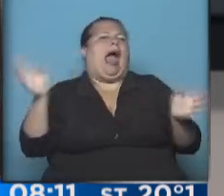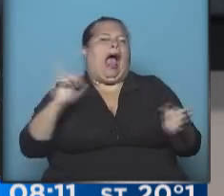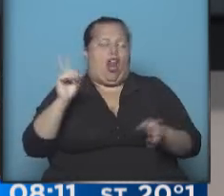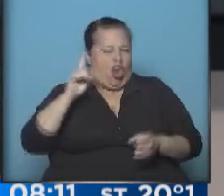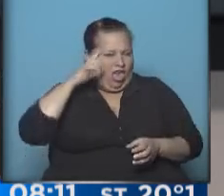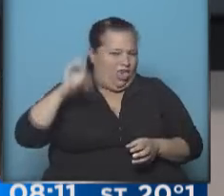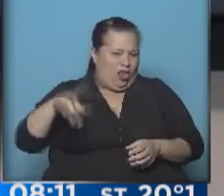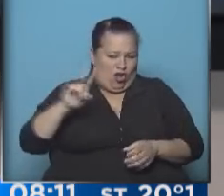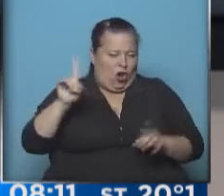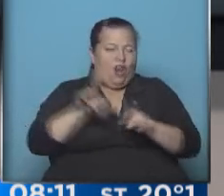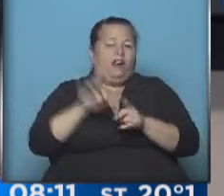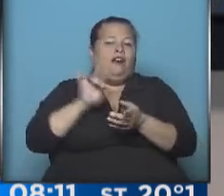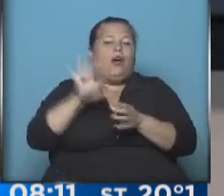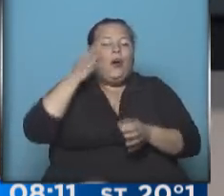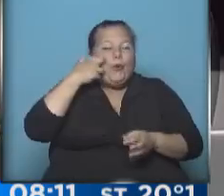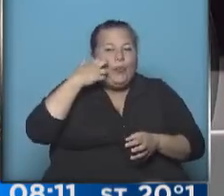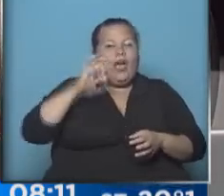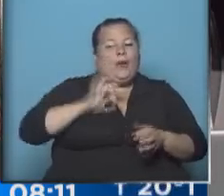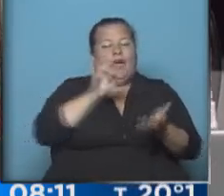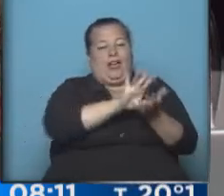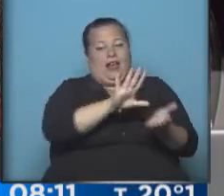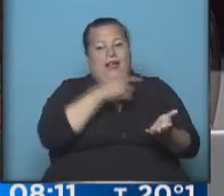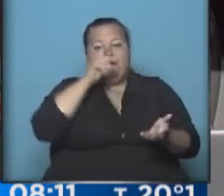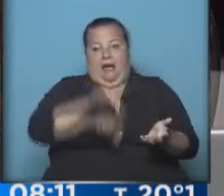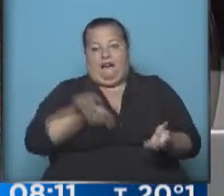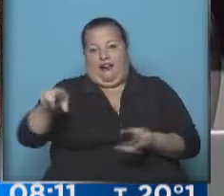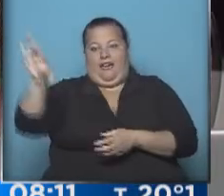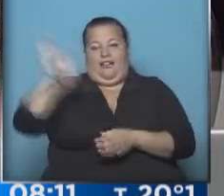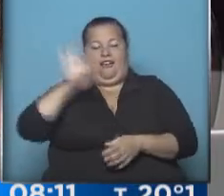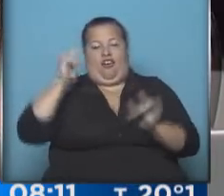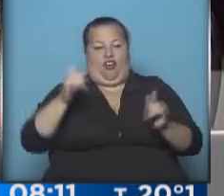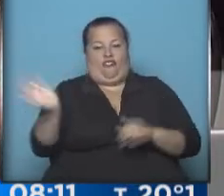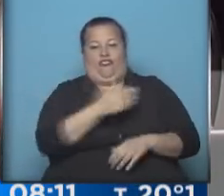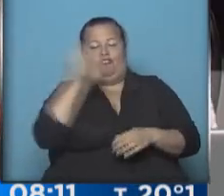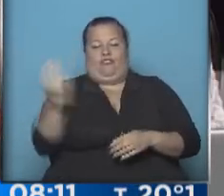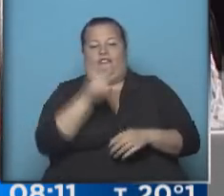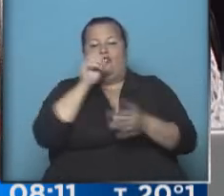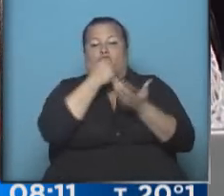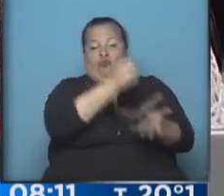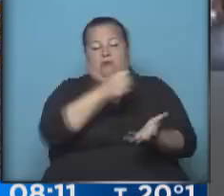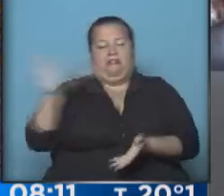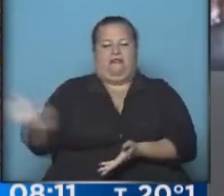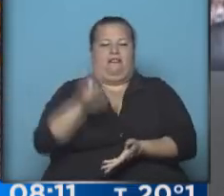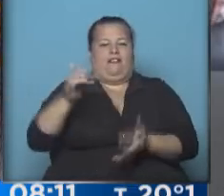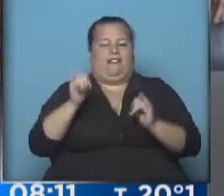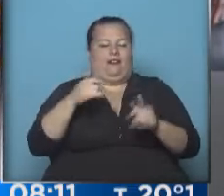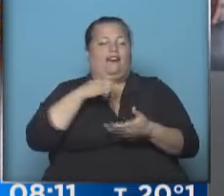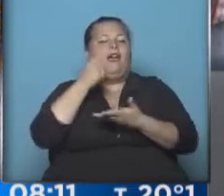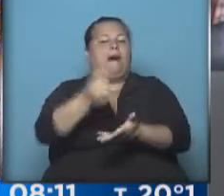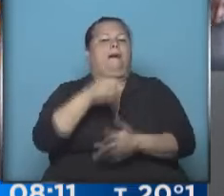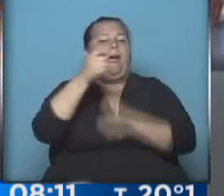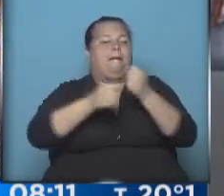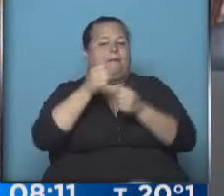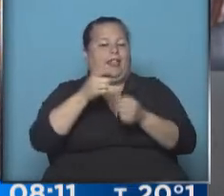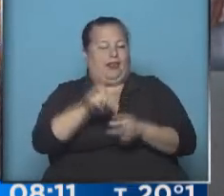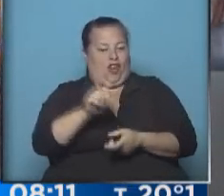maléfico que lo hacen echa los antiguos exactamente cl si le sale mucho más barato sa nuevos que están subsidi el subsidio termina siendo para la empresa